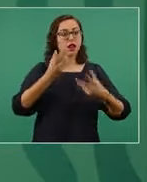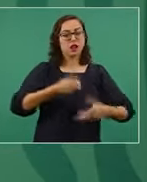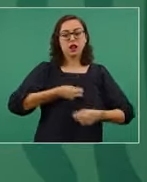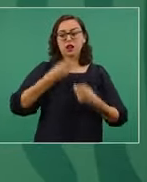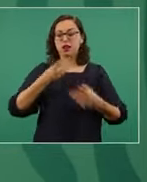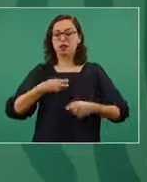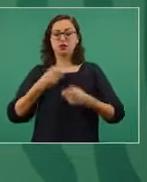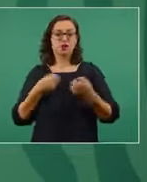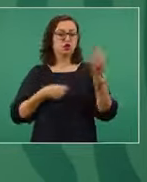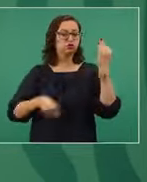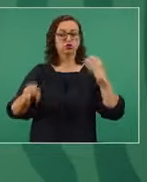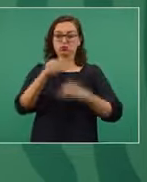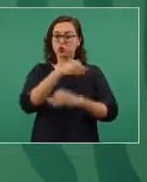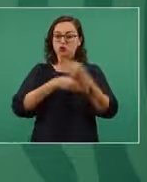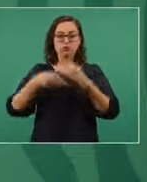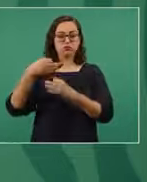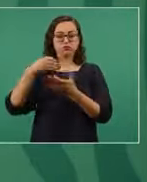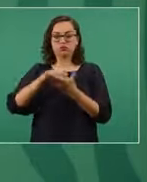en